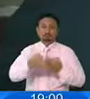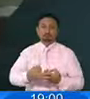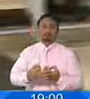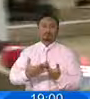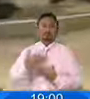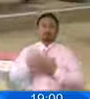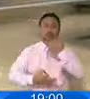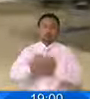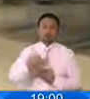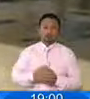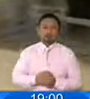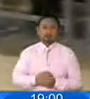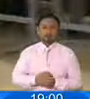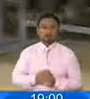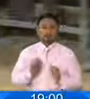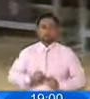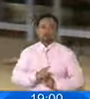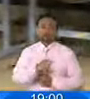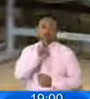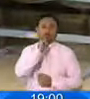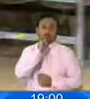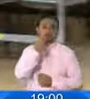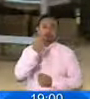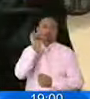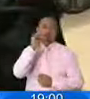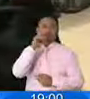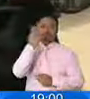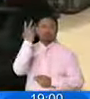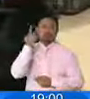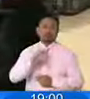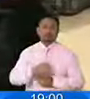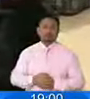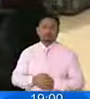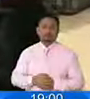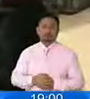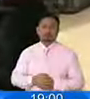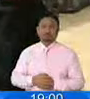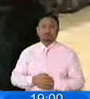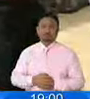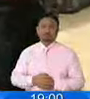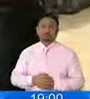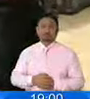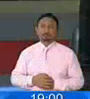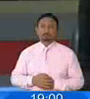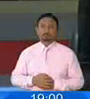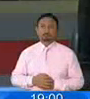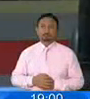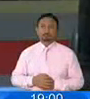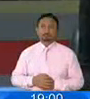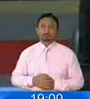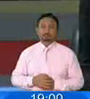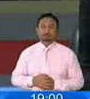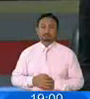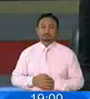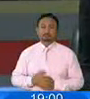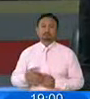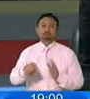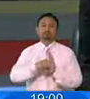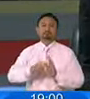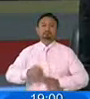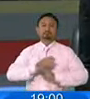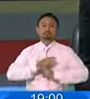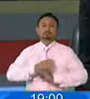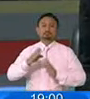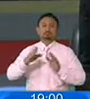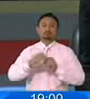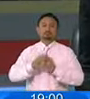de juicio, para lo cual todavía no existe fecha, informó Héctor Romero. La defensa del fiscal